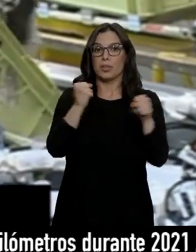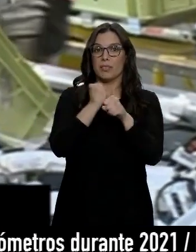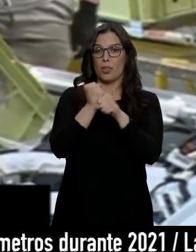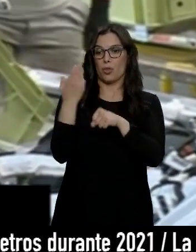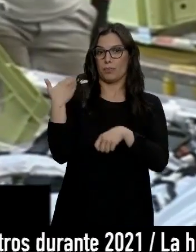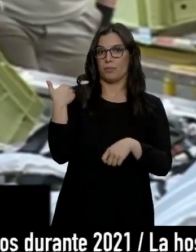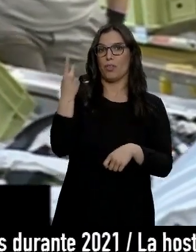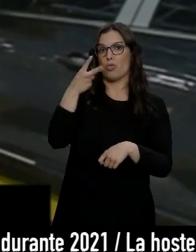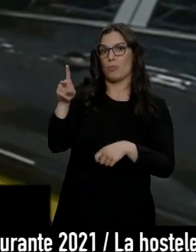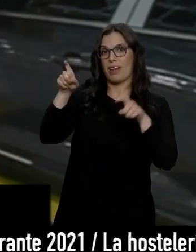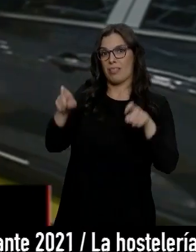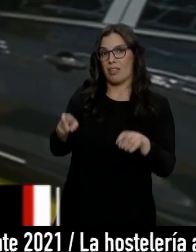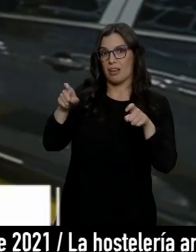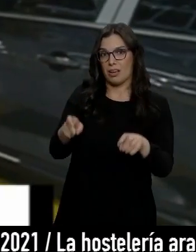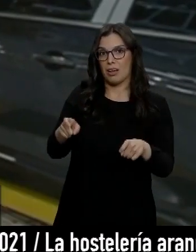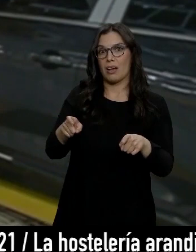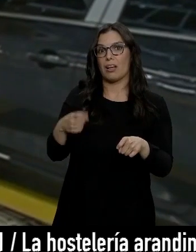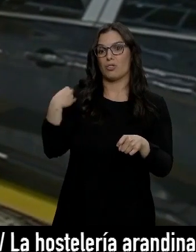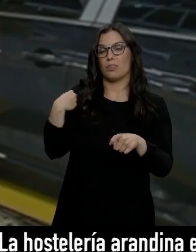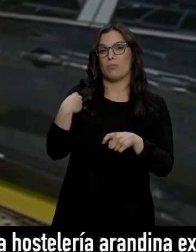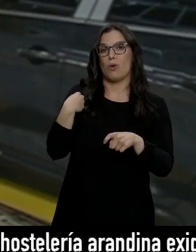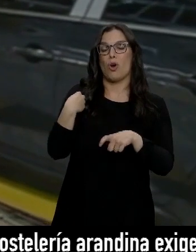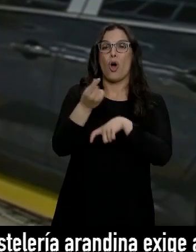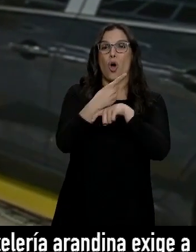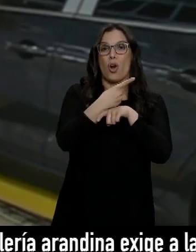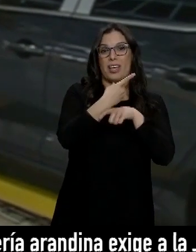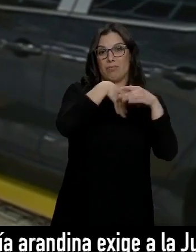2 semanas de descanso con cargo a la bolsa de horas.